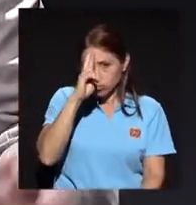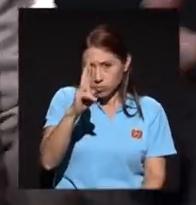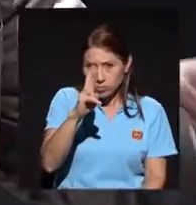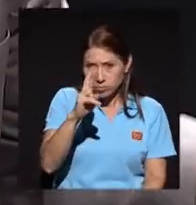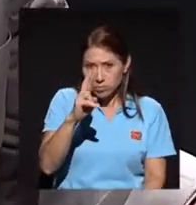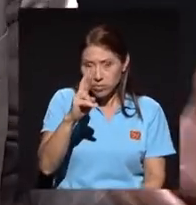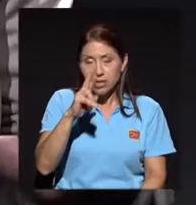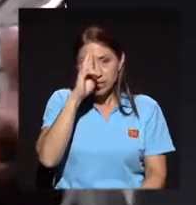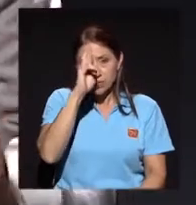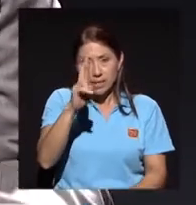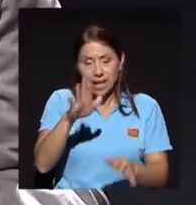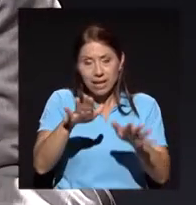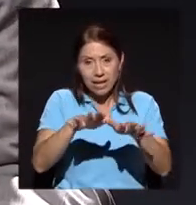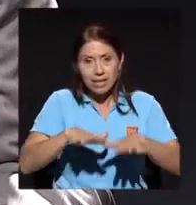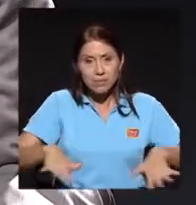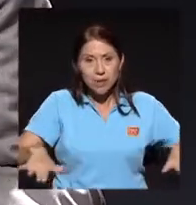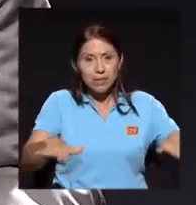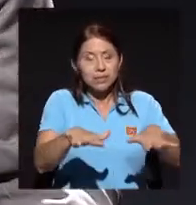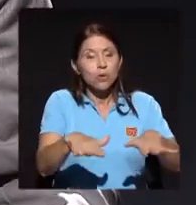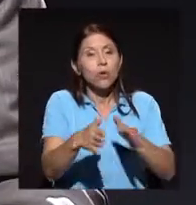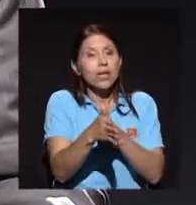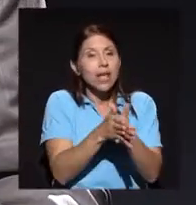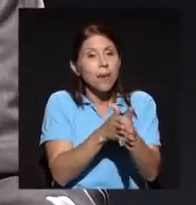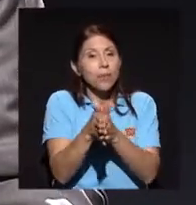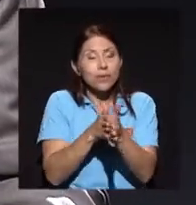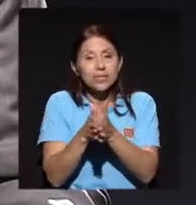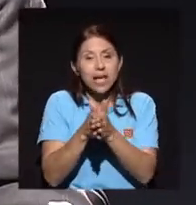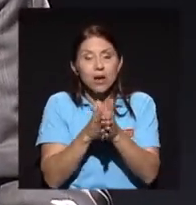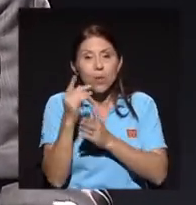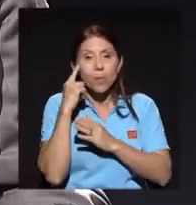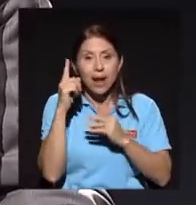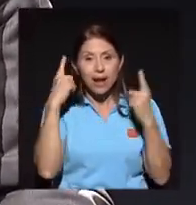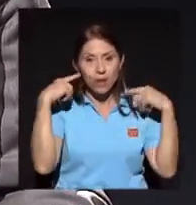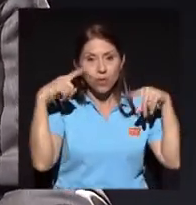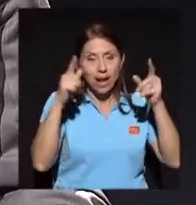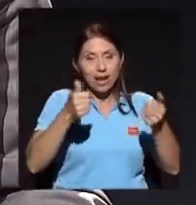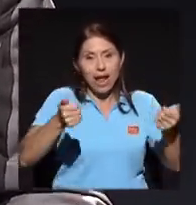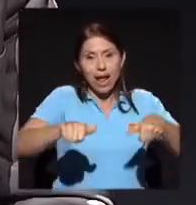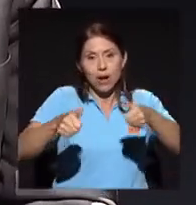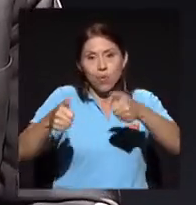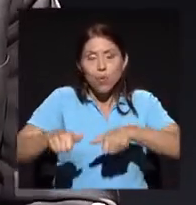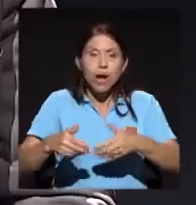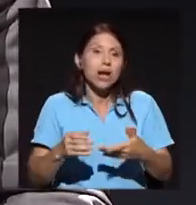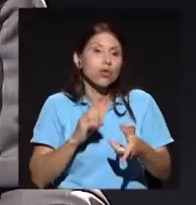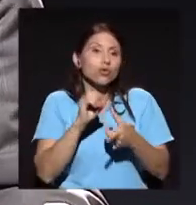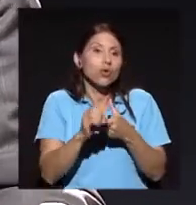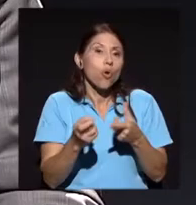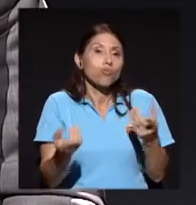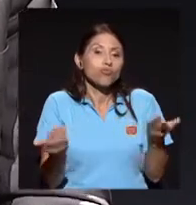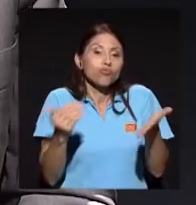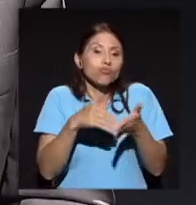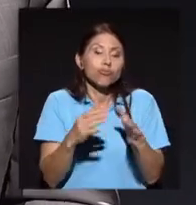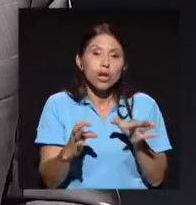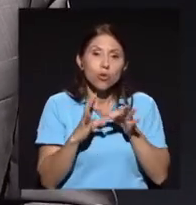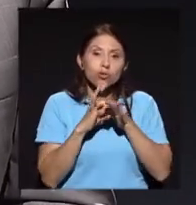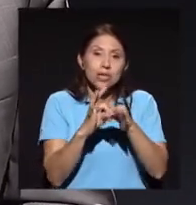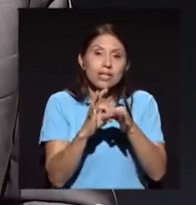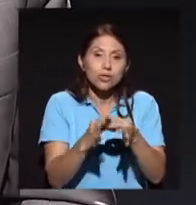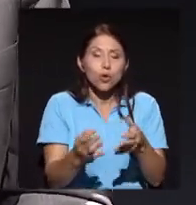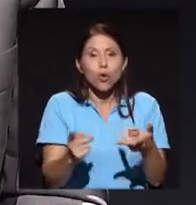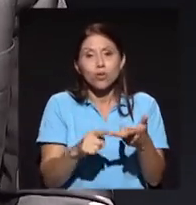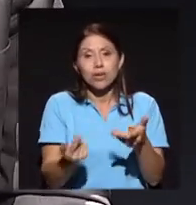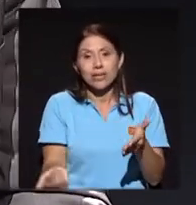por un lado y aprovecharlo plenamente para lograr los acuerdos la reconciliación el reinicio del diálogo e